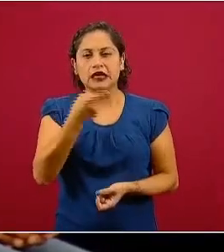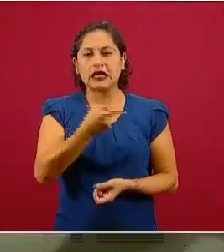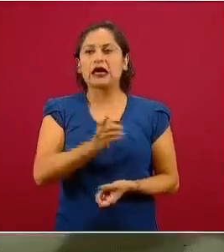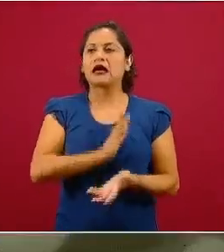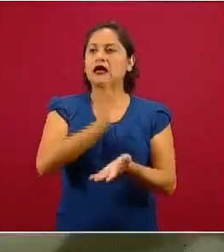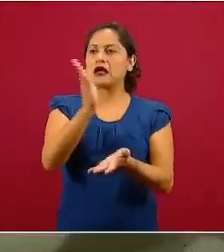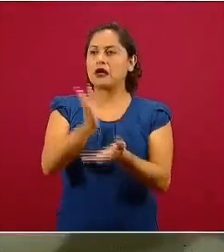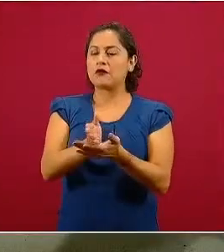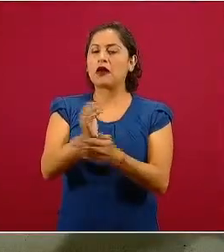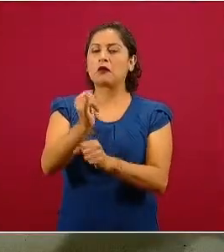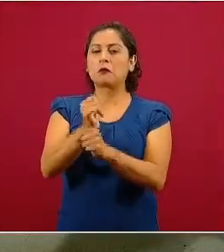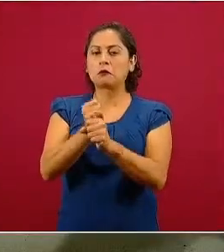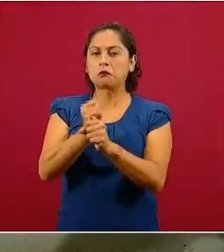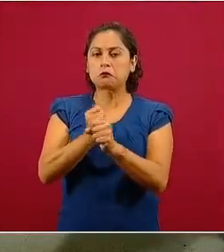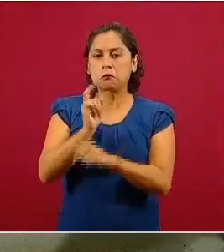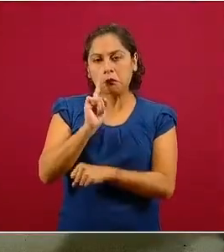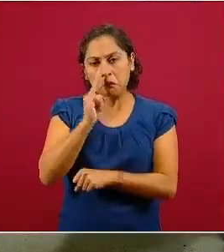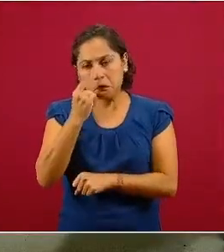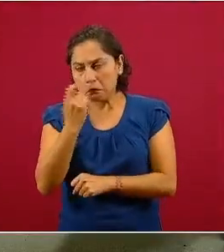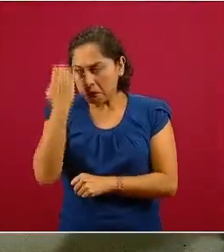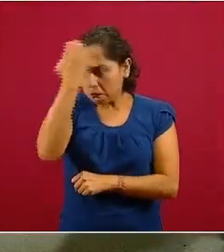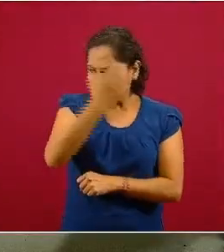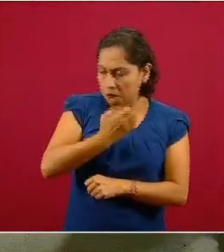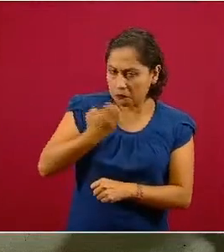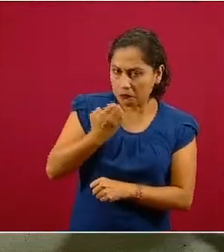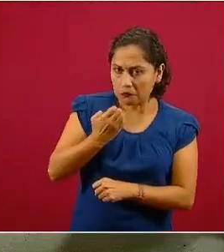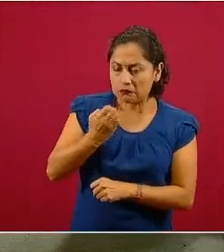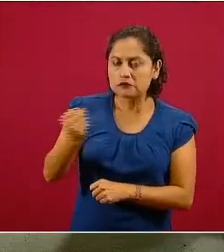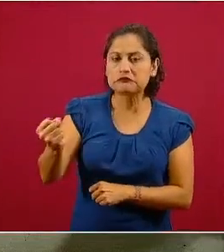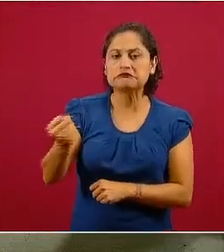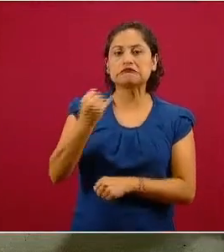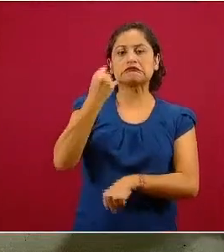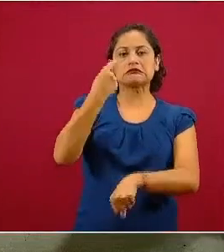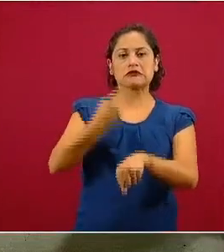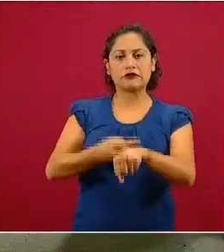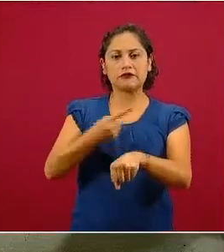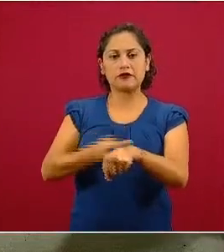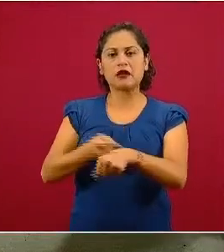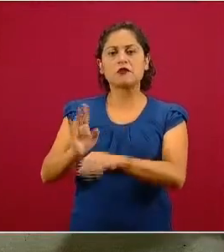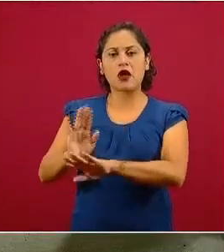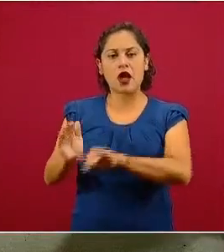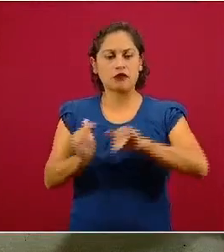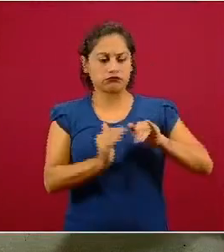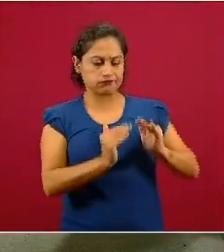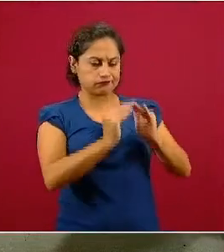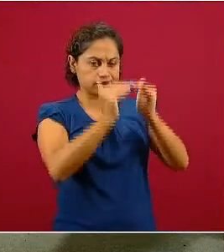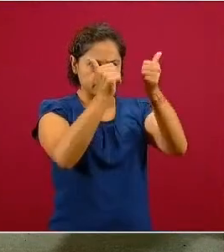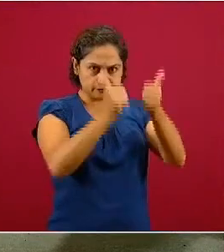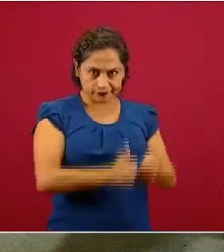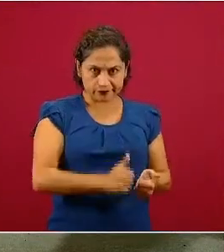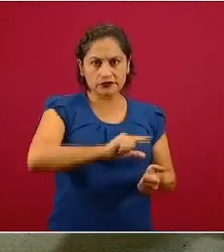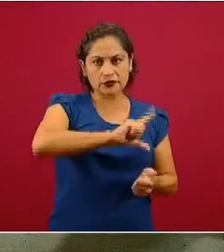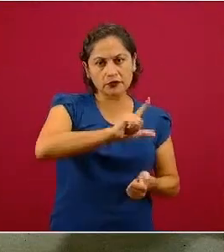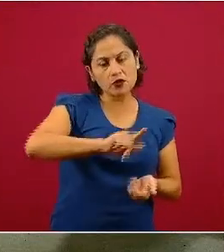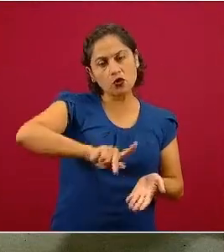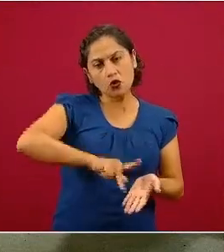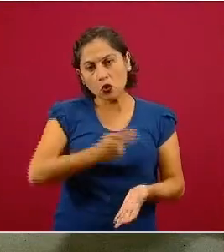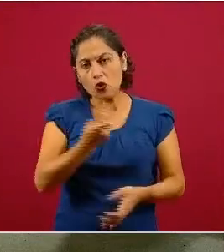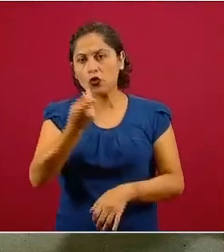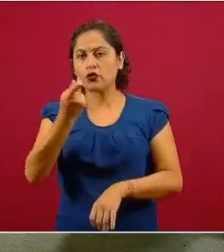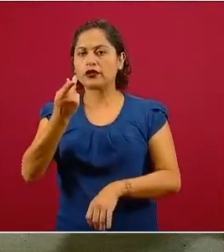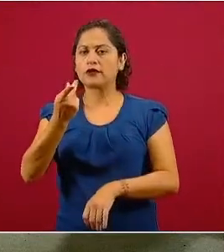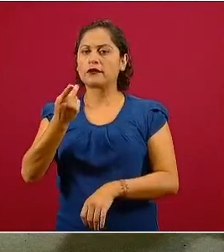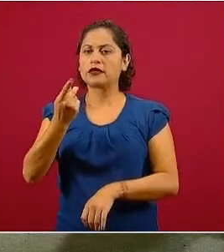positivos, están el tiempo necesario en confinamiento, se hacen la prueba 15 días después o un mes después